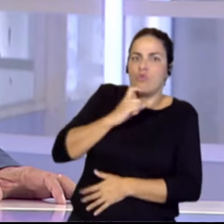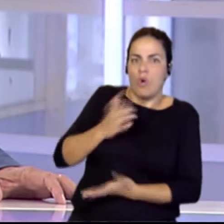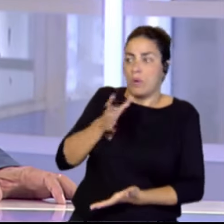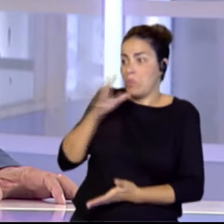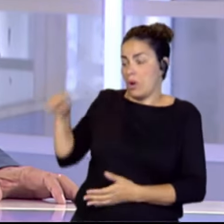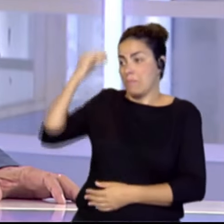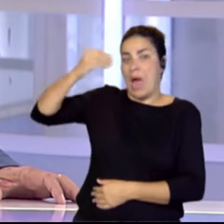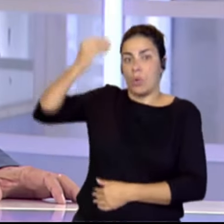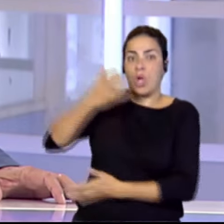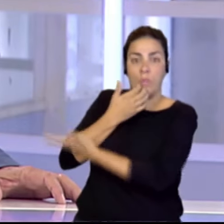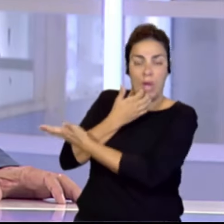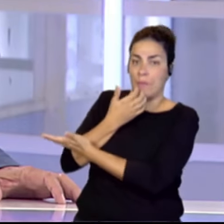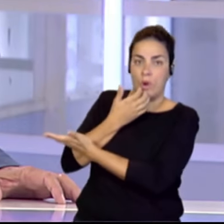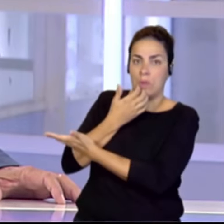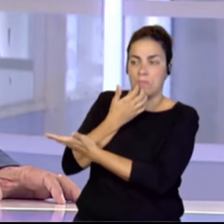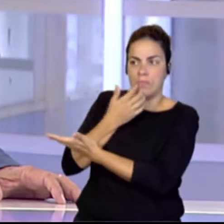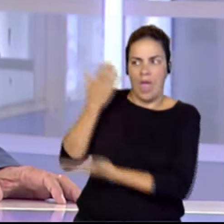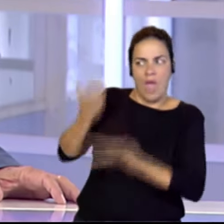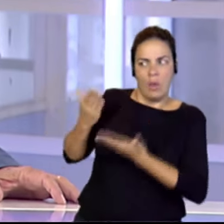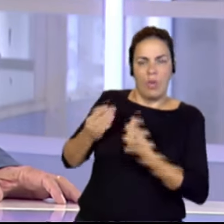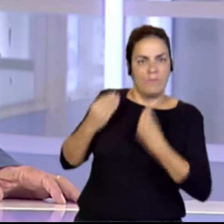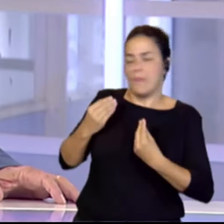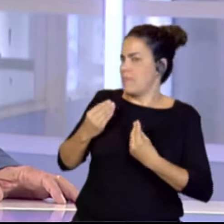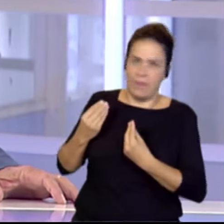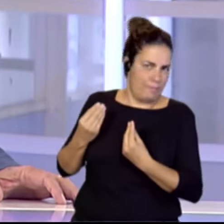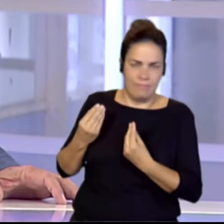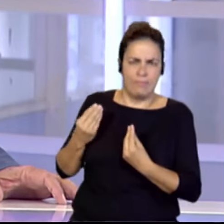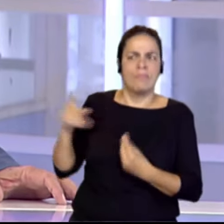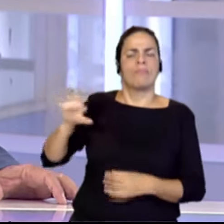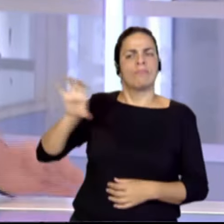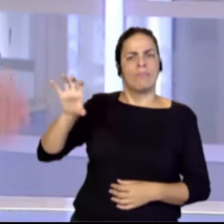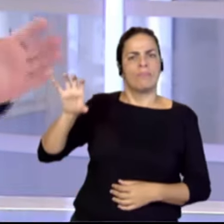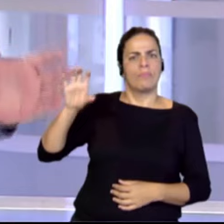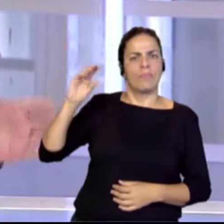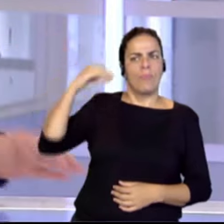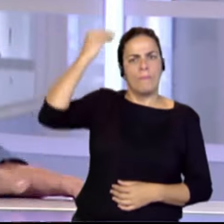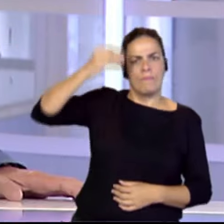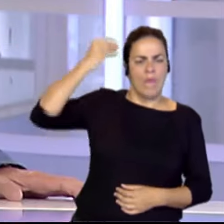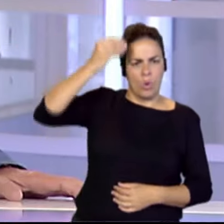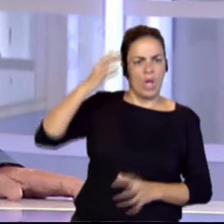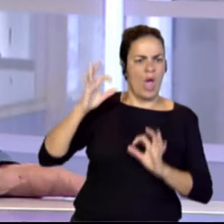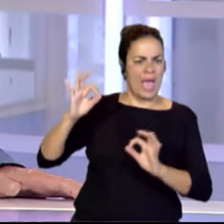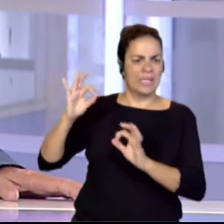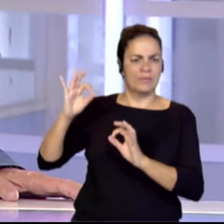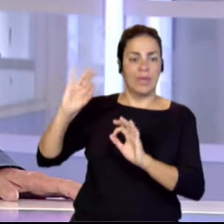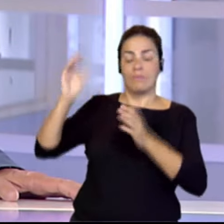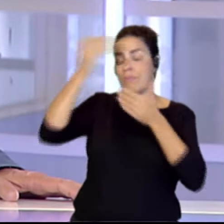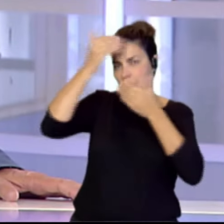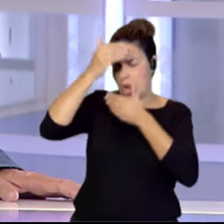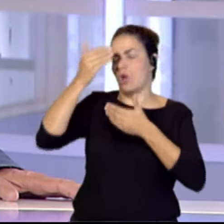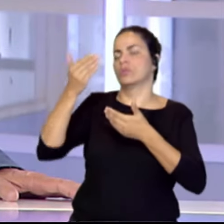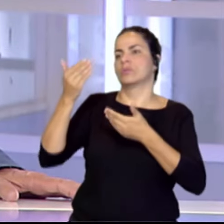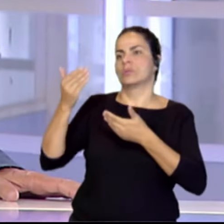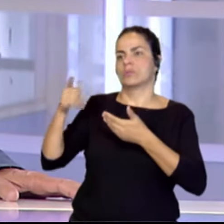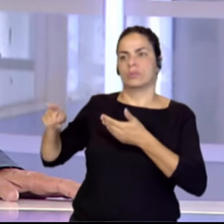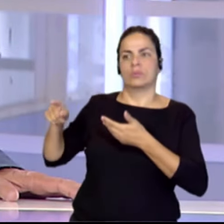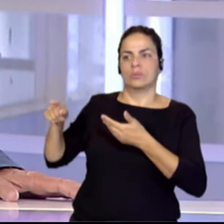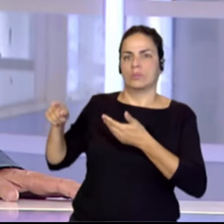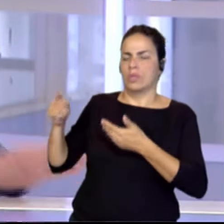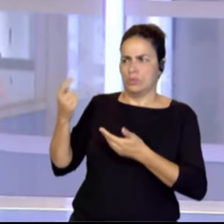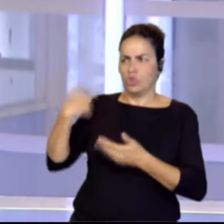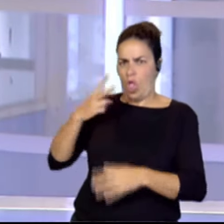digamos evaluado de manera conveniente Marruecos es un un es un enemigo por acción mal legal yo estoy viviendo 2 años en Marruecos conozco perfectamente